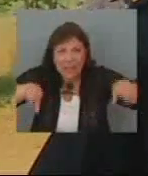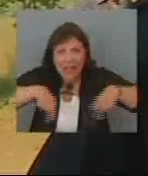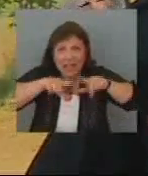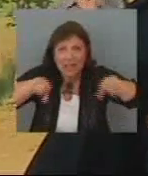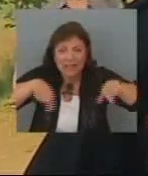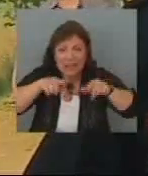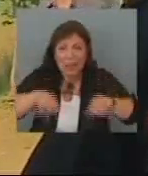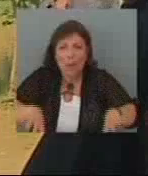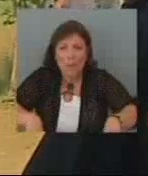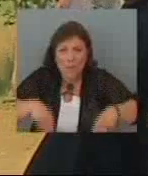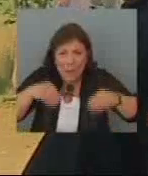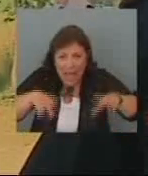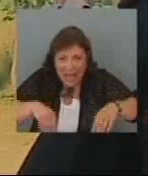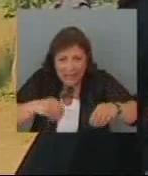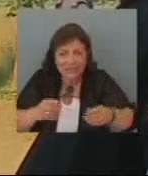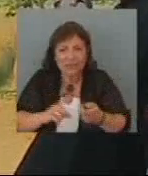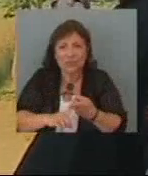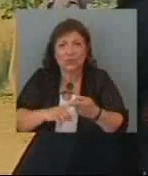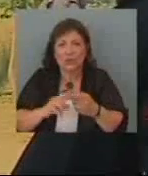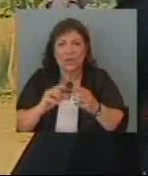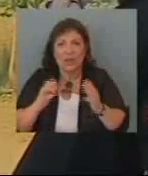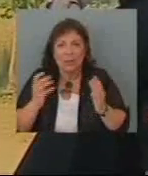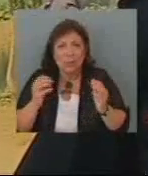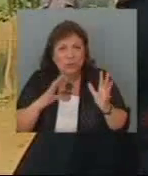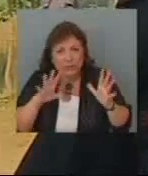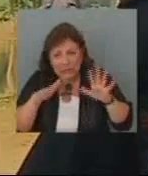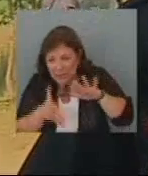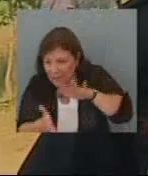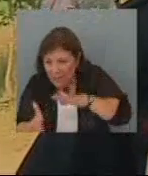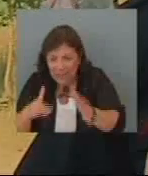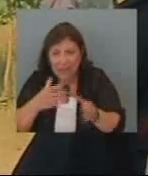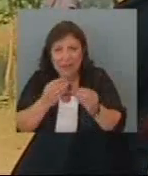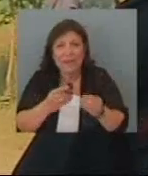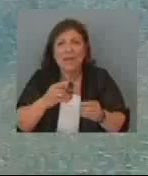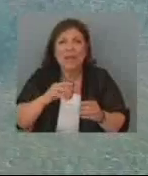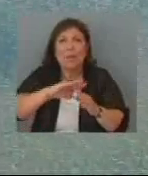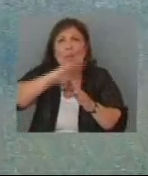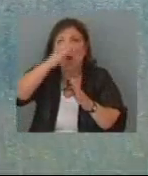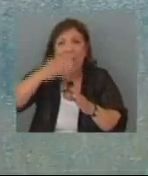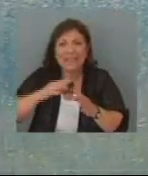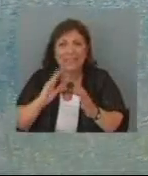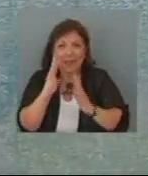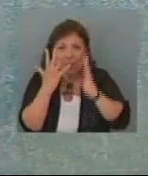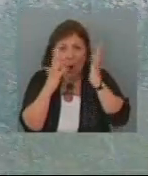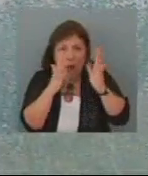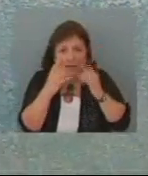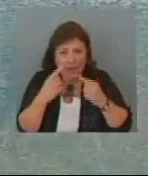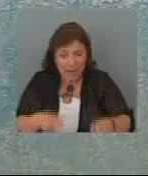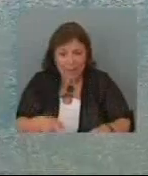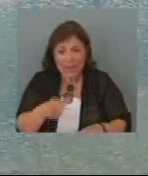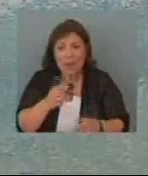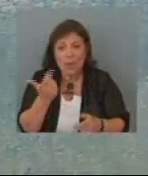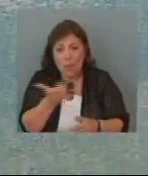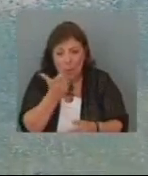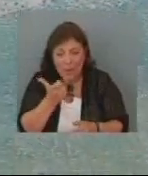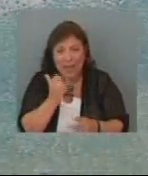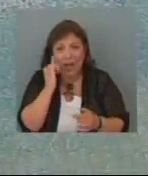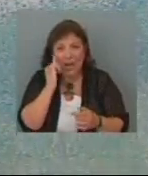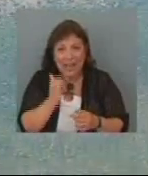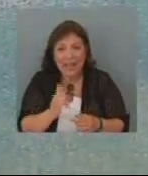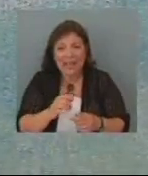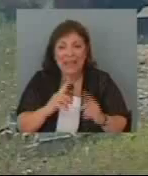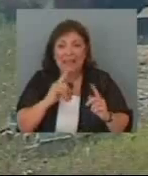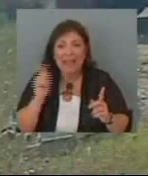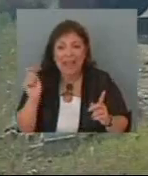de pastizales, matorrales y algún sector de pie de monte también. Bomberos, así como representantes del Sistema Nacional